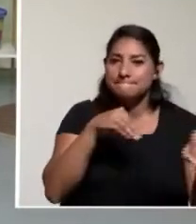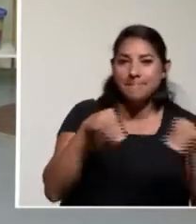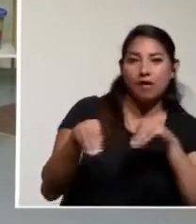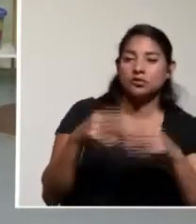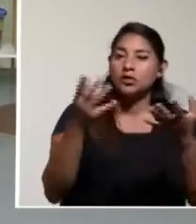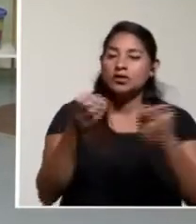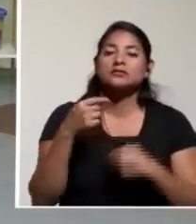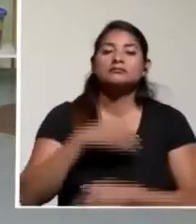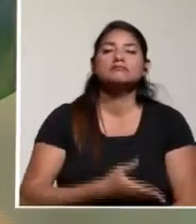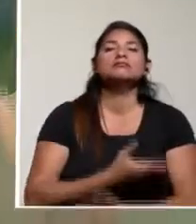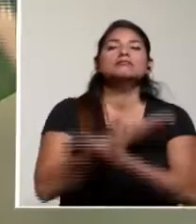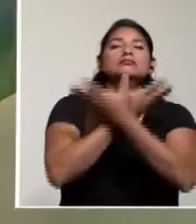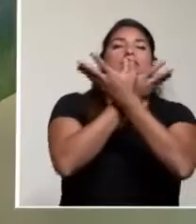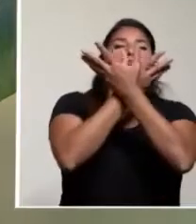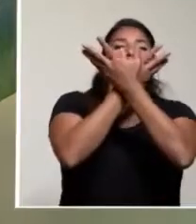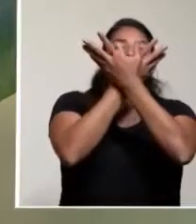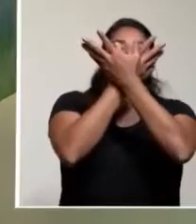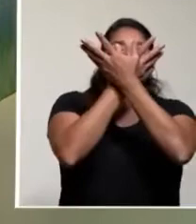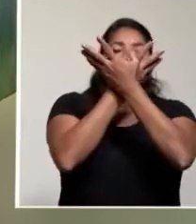ustedes respiren.